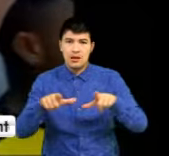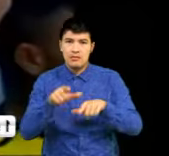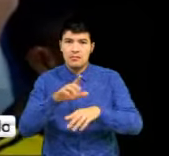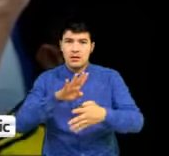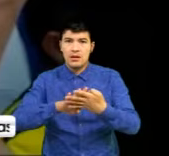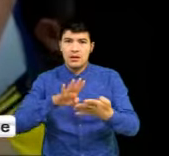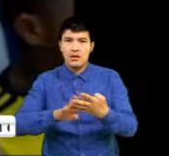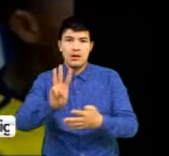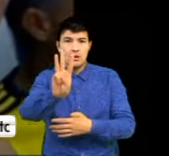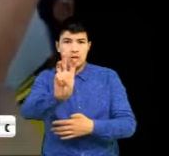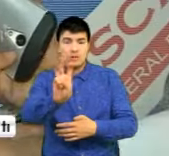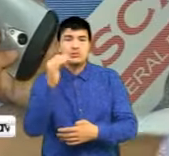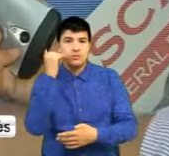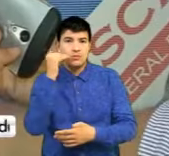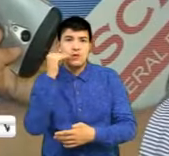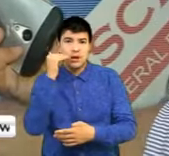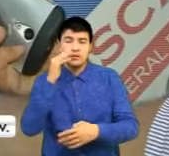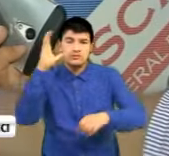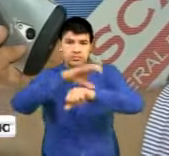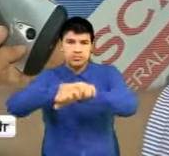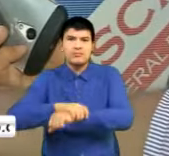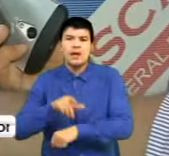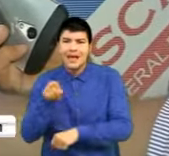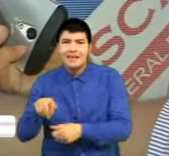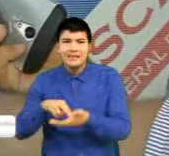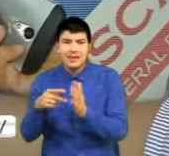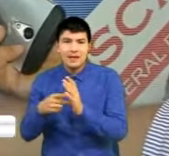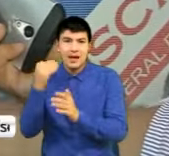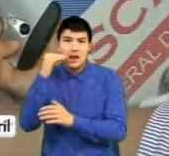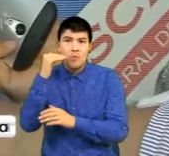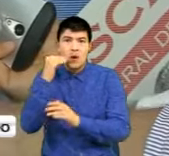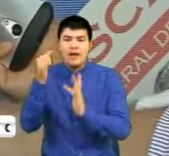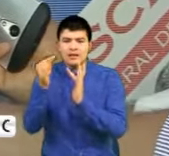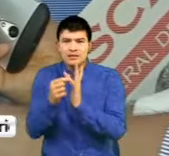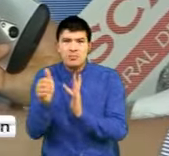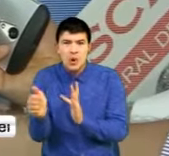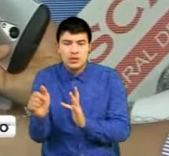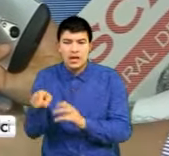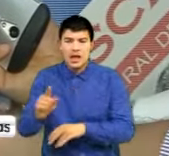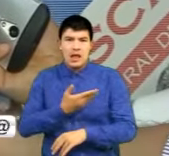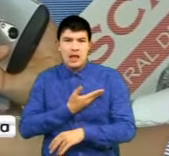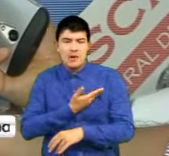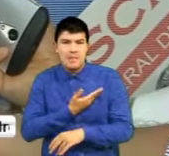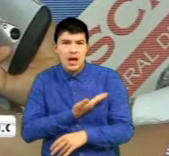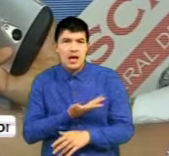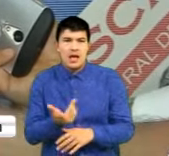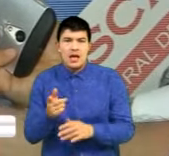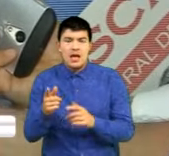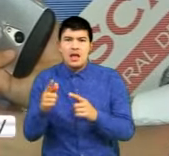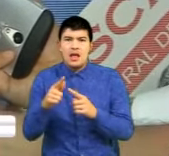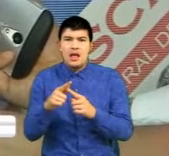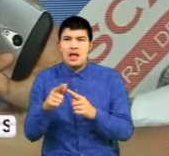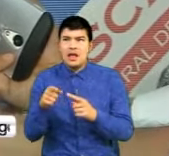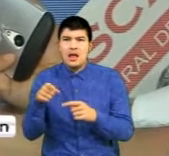8 mujeres fueron capturadas. Esta es la familia del cacique, es la esposa del cacique, es la mamá del cacique, es